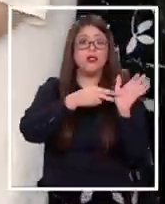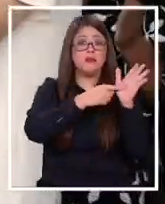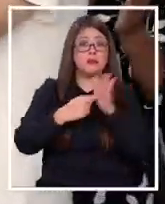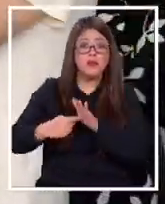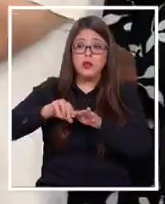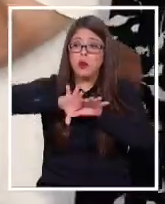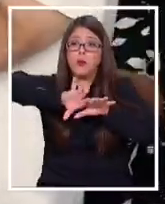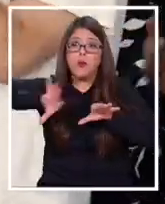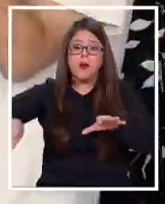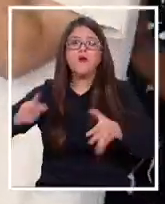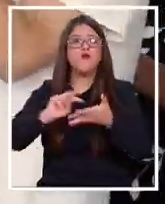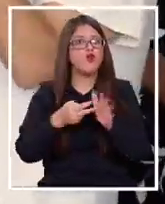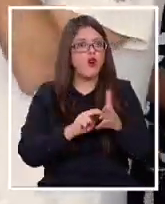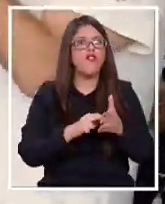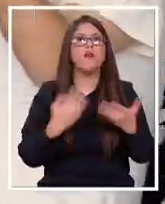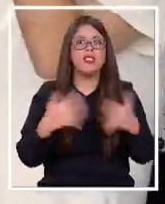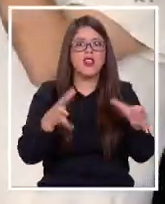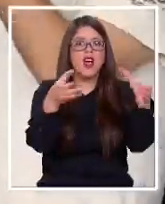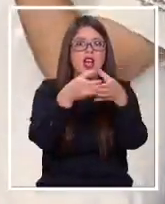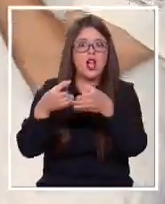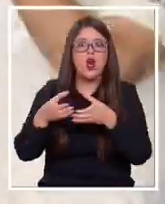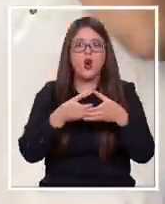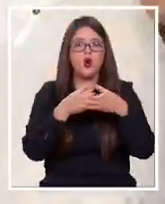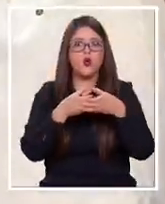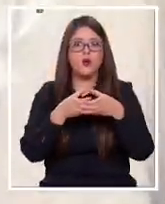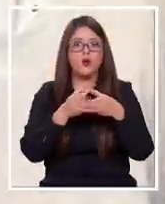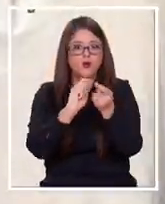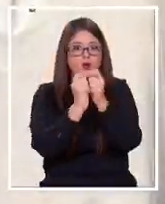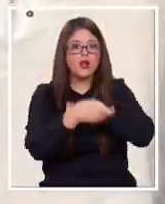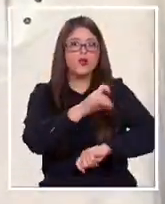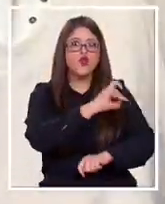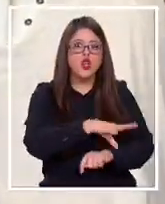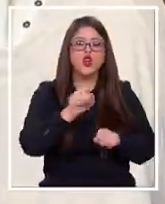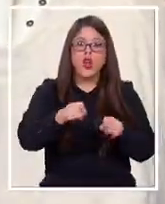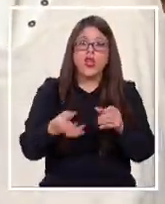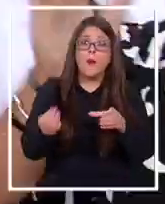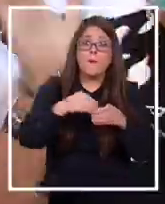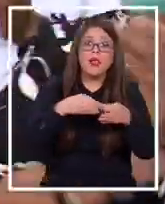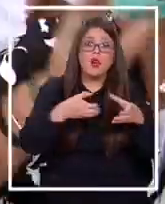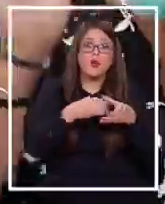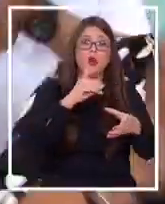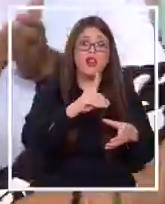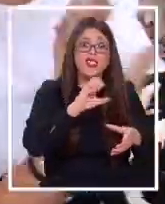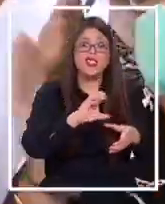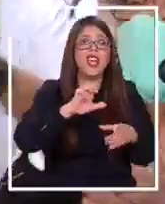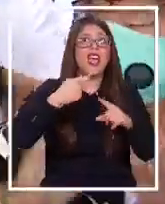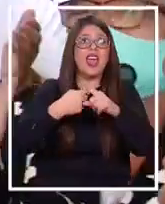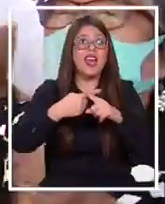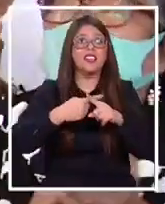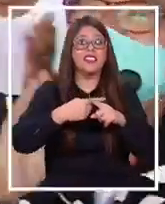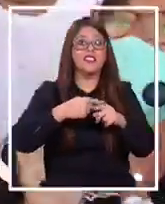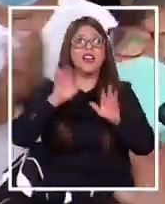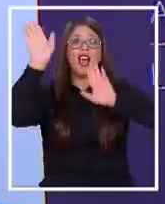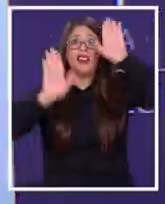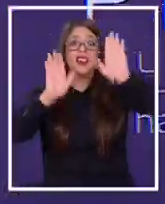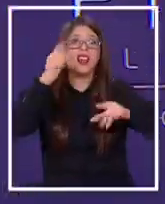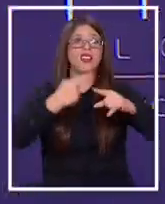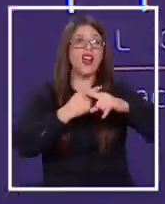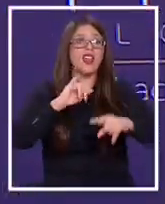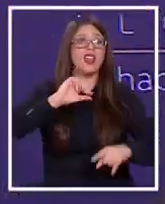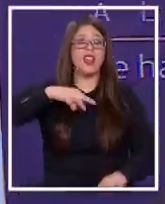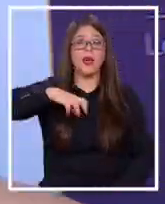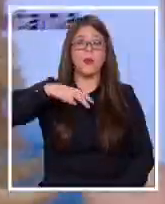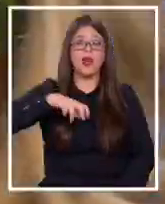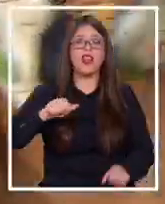la crisis es total entre los partidos referentes de la transición chilena. Parte de la DC, comenzando por su ex candidata presidencial Jimena Rincón,